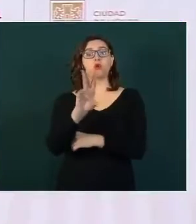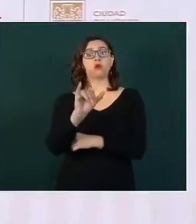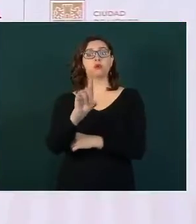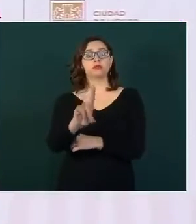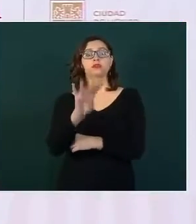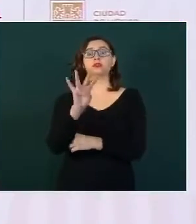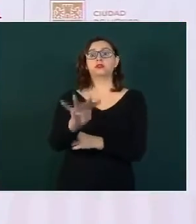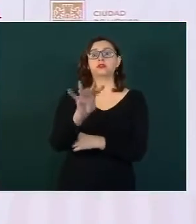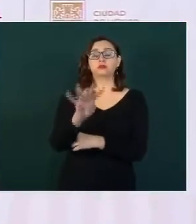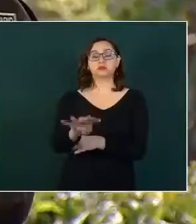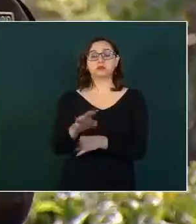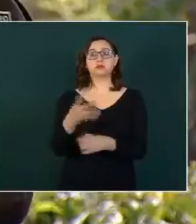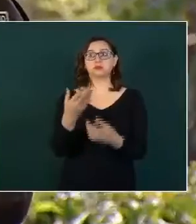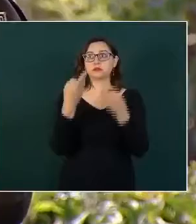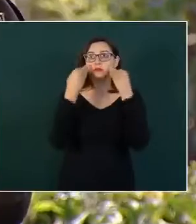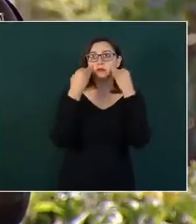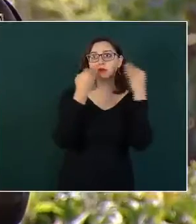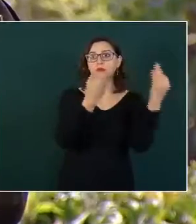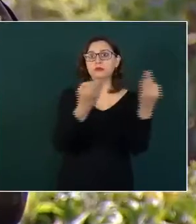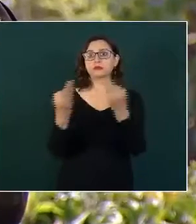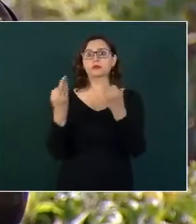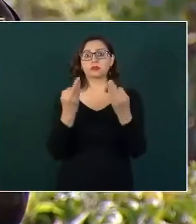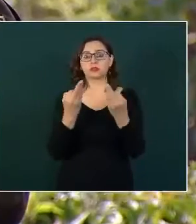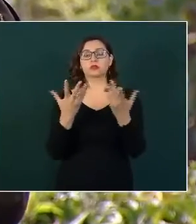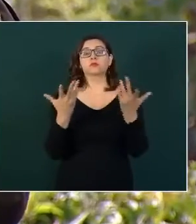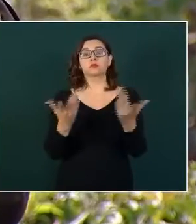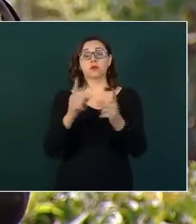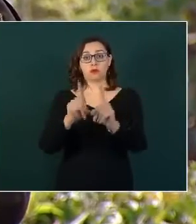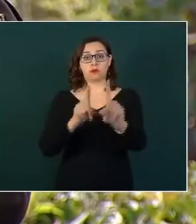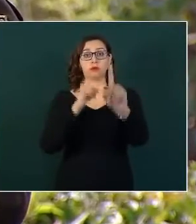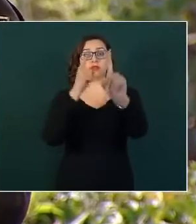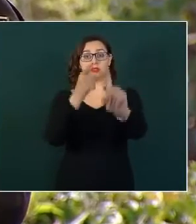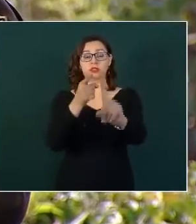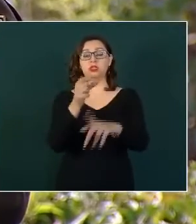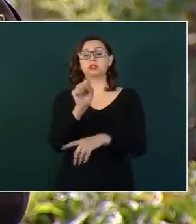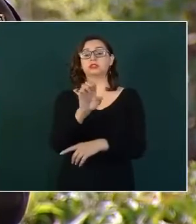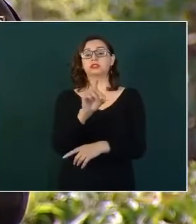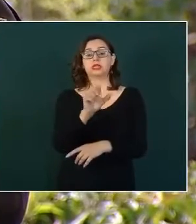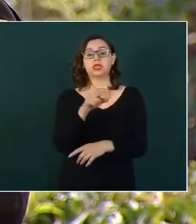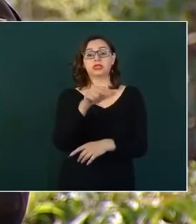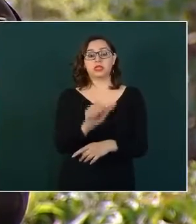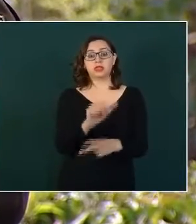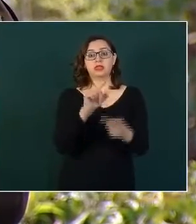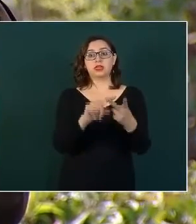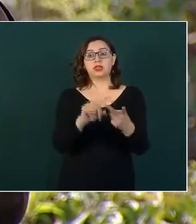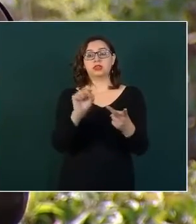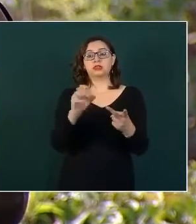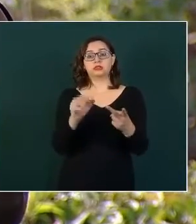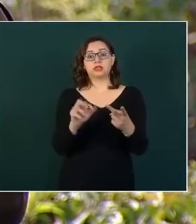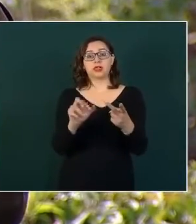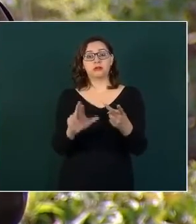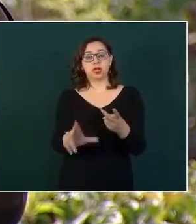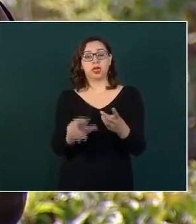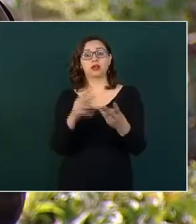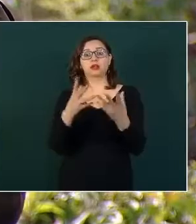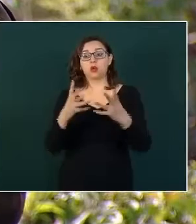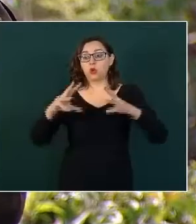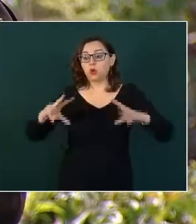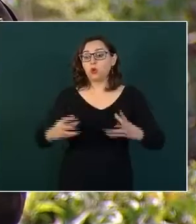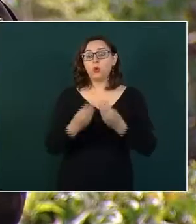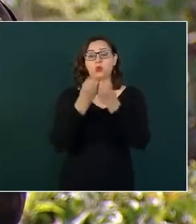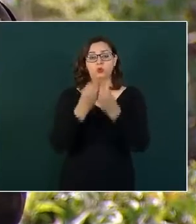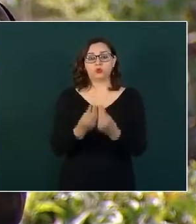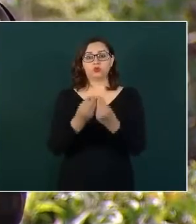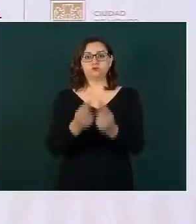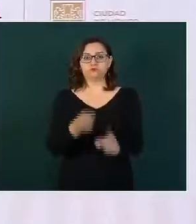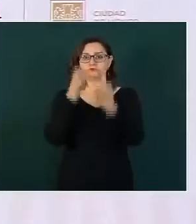El objetivo es que la Secretaría de la Defensa Nacional, el Ejército y la Fuerza Aérea mantengan un óptimo nivel